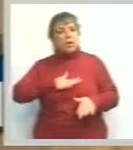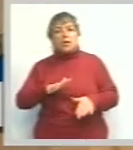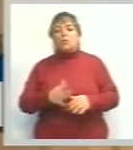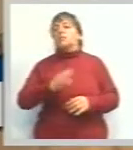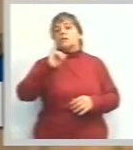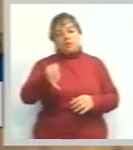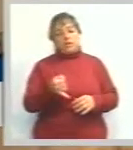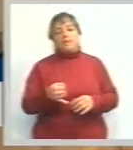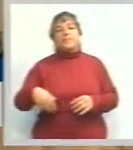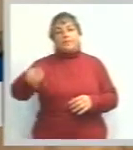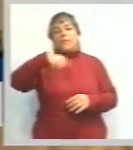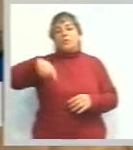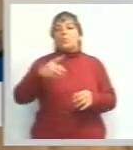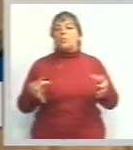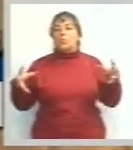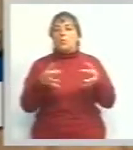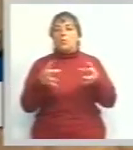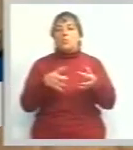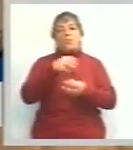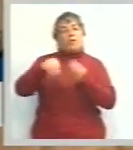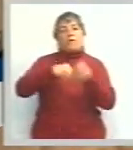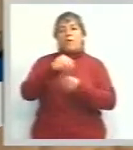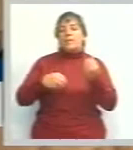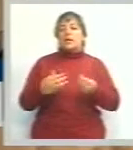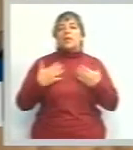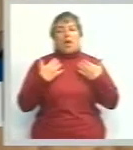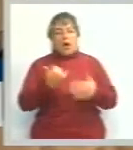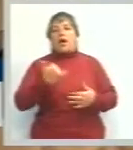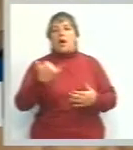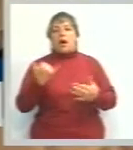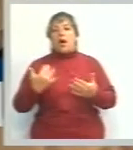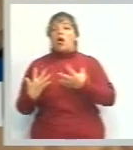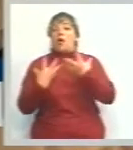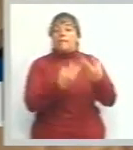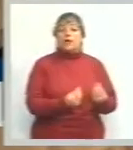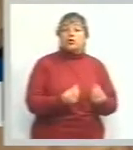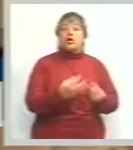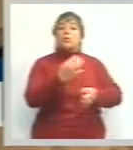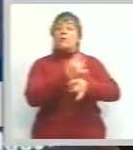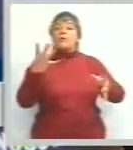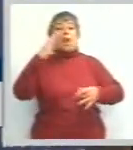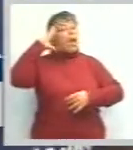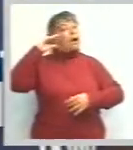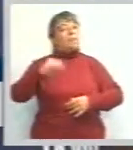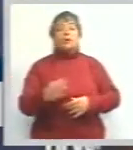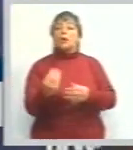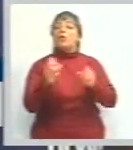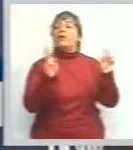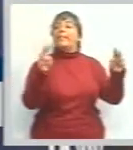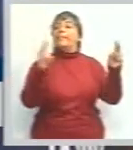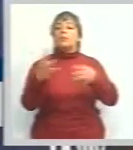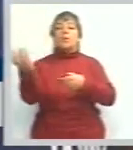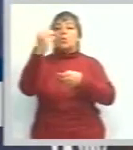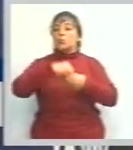Sí, mira, nosotros como grupo de padres, por suerte, contamos con la colaboración de profesionales capacitados en lo que es el tema de inclusión y lo que es el